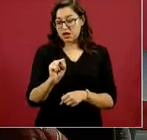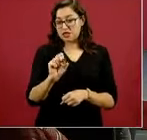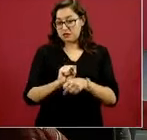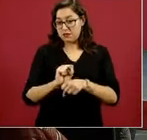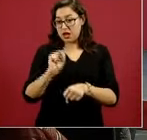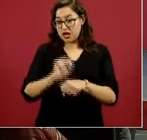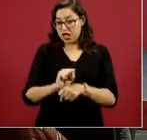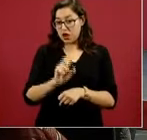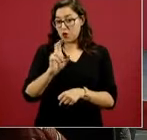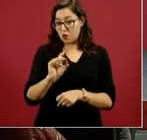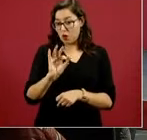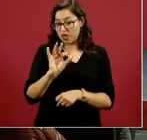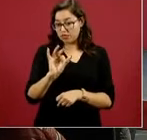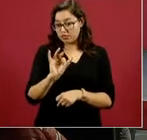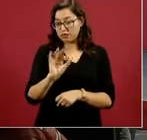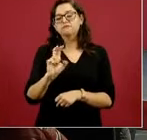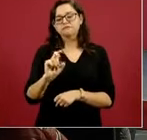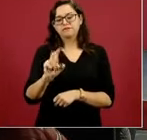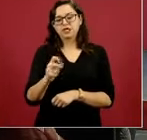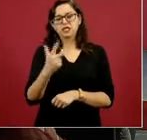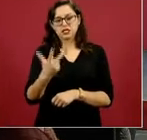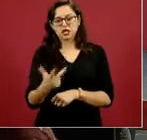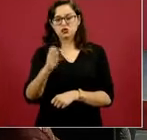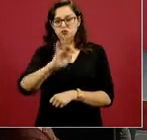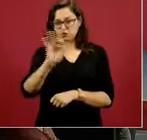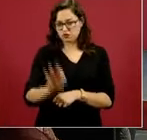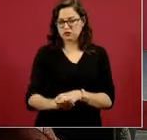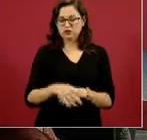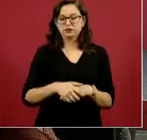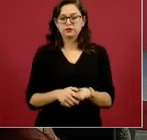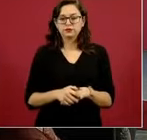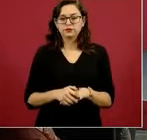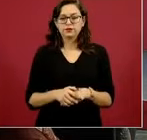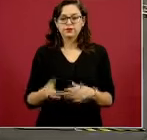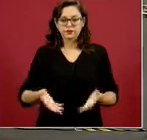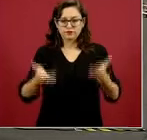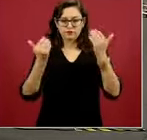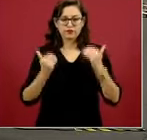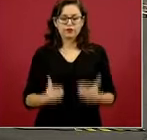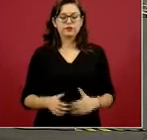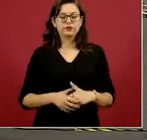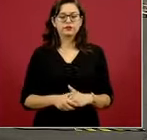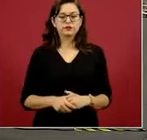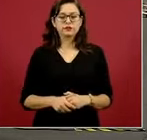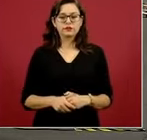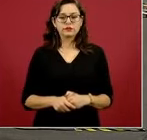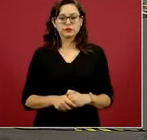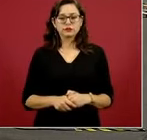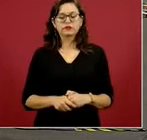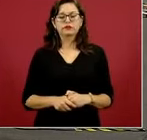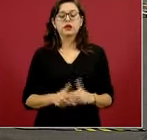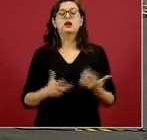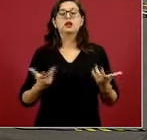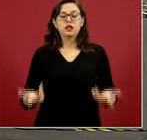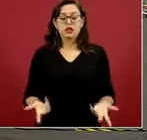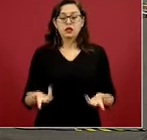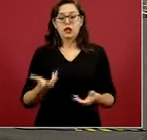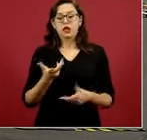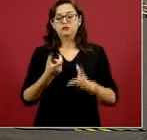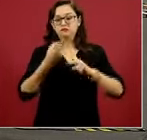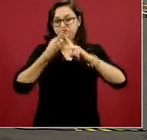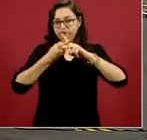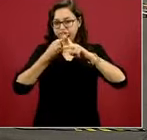última actualización, es 38% de las mismas. La siguiente, por favor. La siguiente muestra ahora los casos